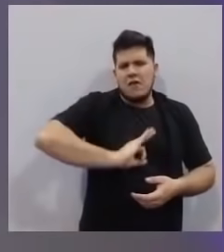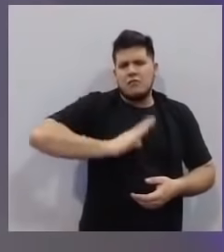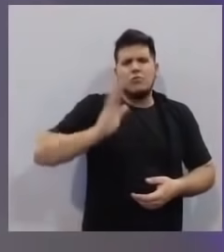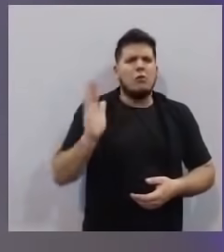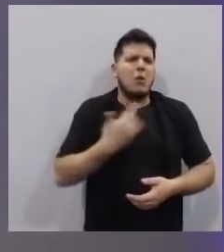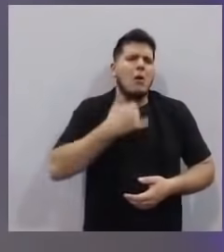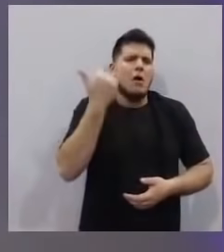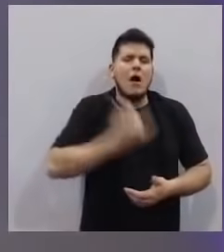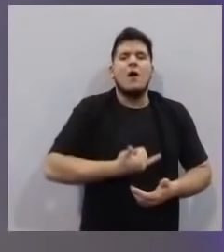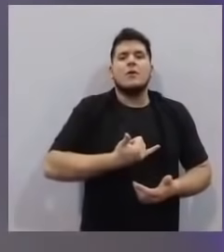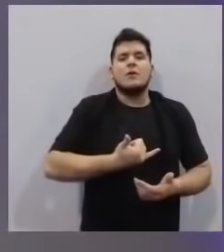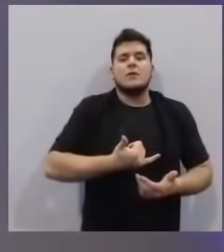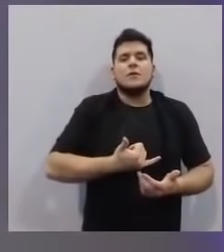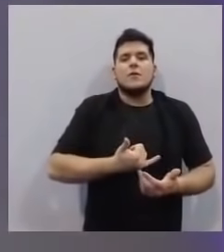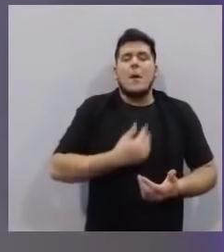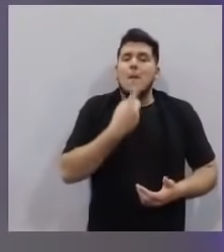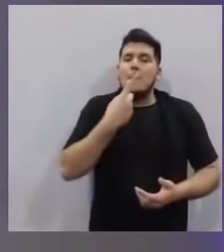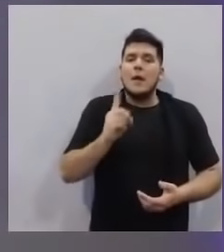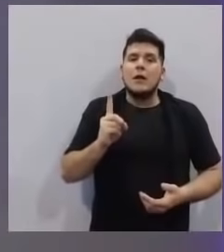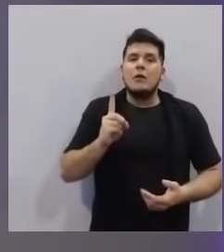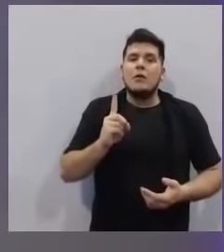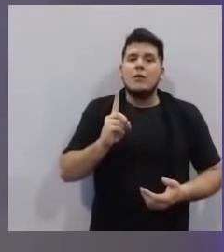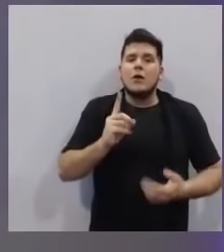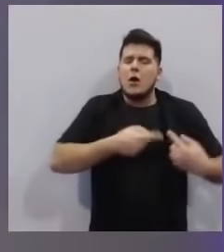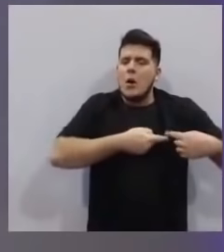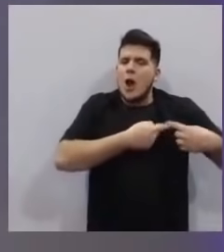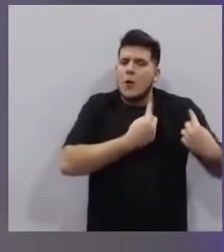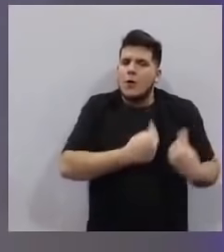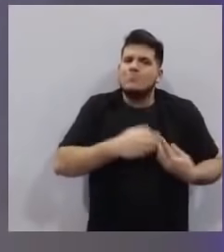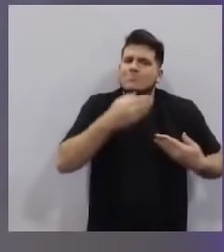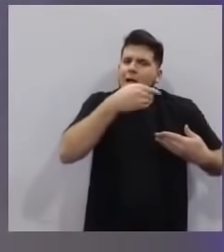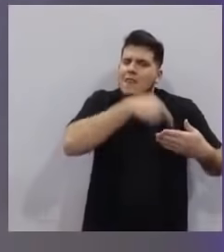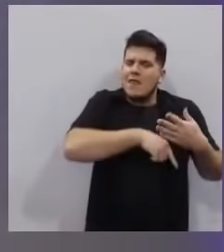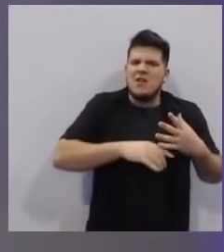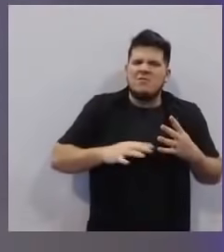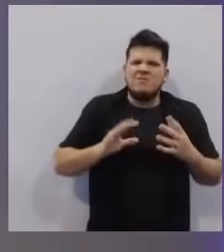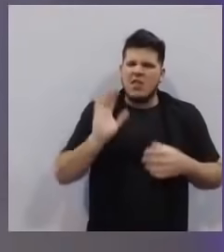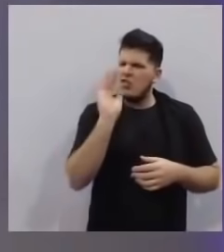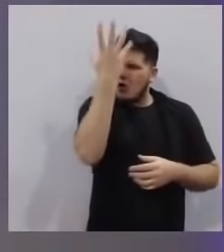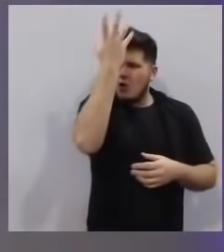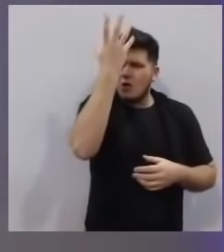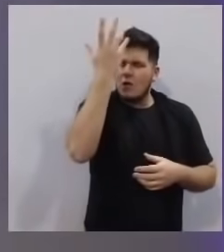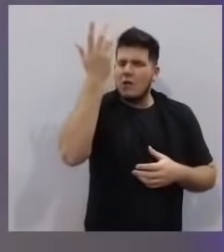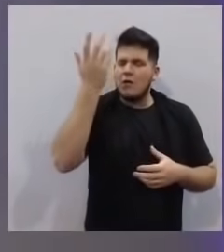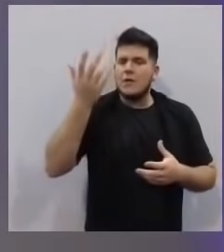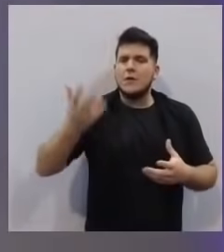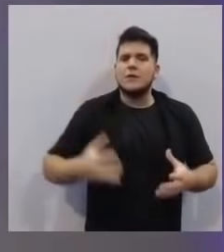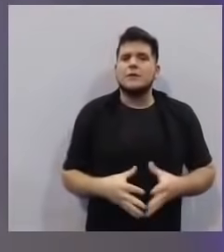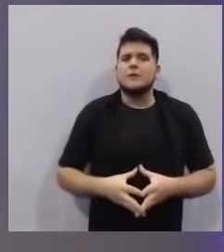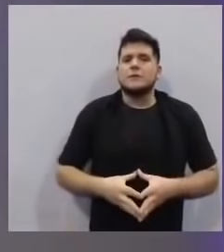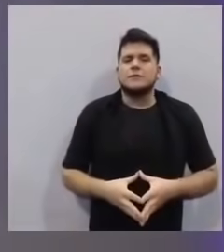padre con el hijo que volvió porque dice que hubo fiesta que lo que hubo fiesta mataron un becerro gordo un asado rico